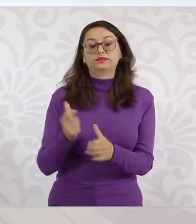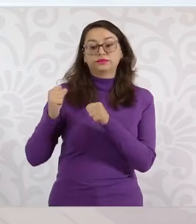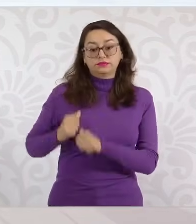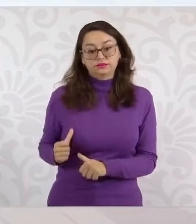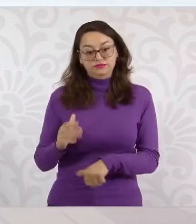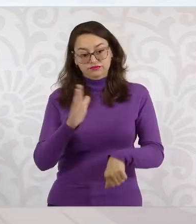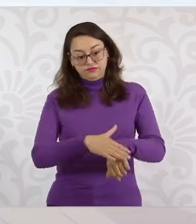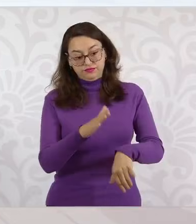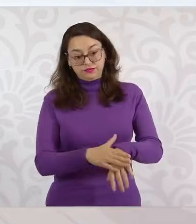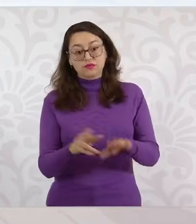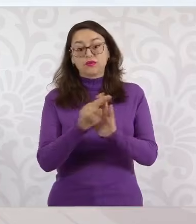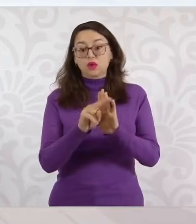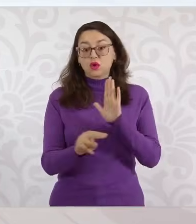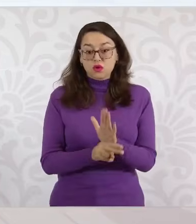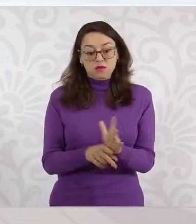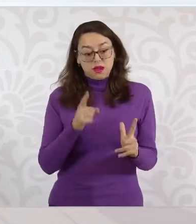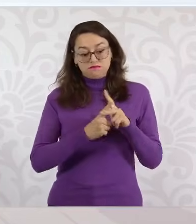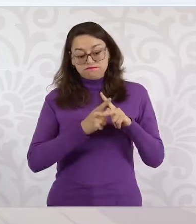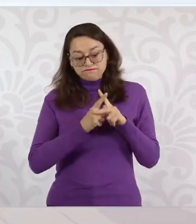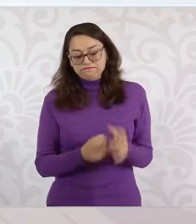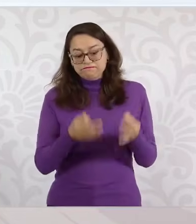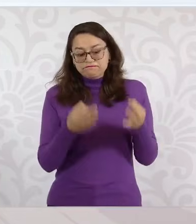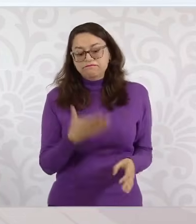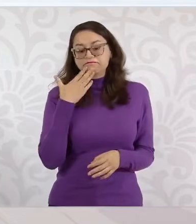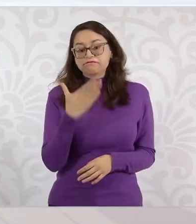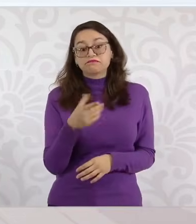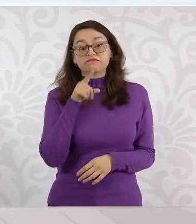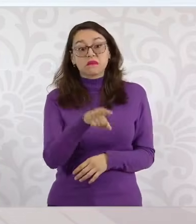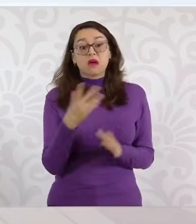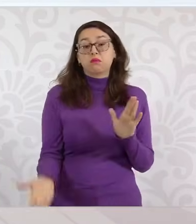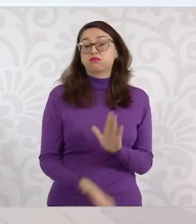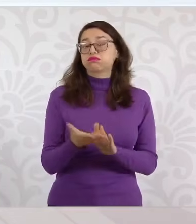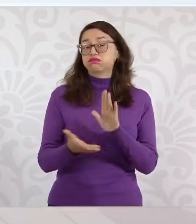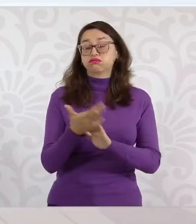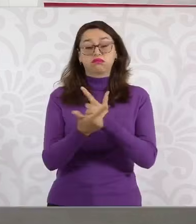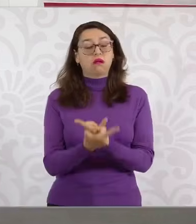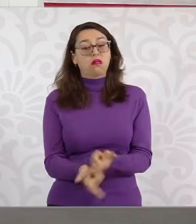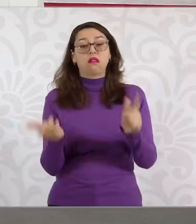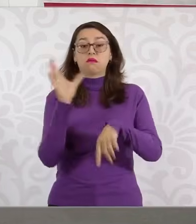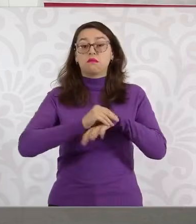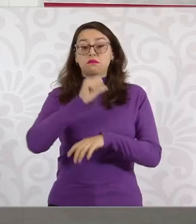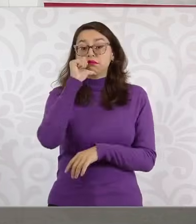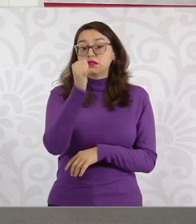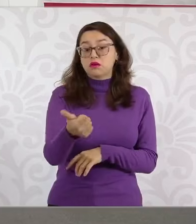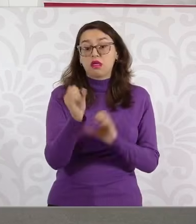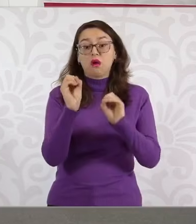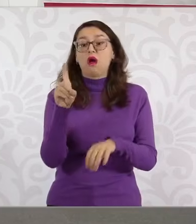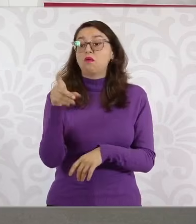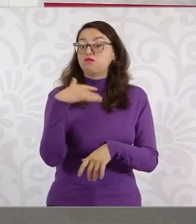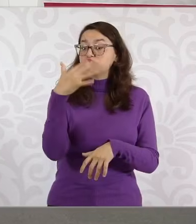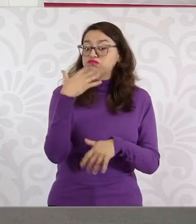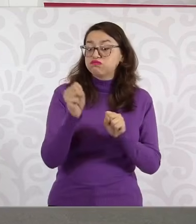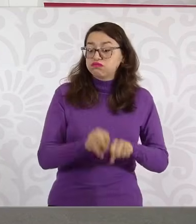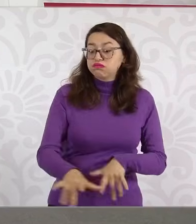emitir una norma para que se mida adecuadamente y se castigan las descargas y las obras ilegales que están en algunos casos